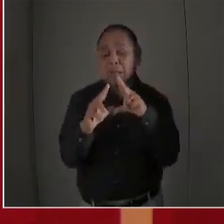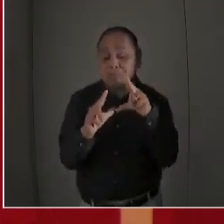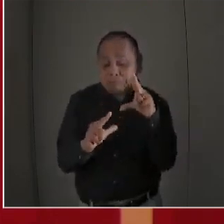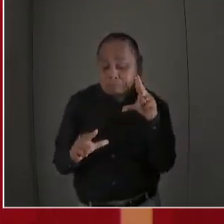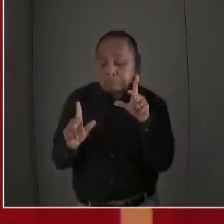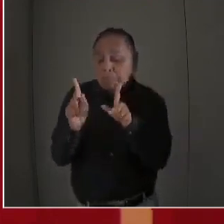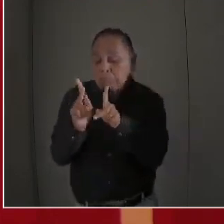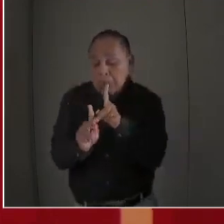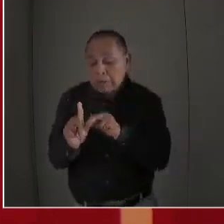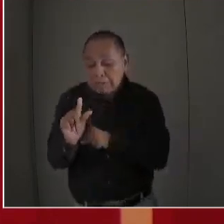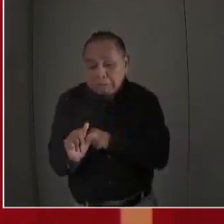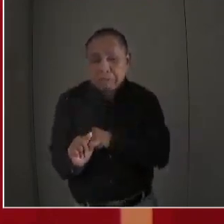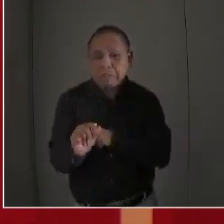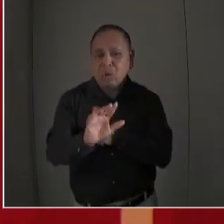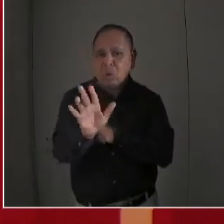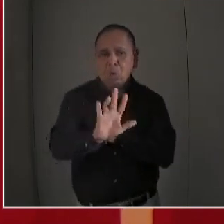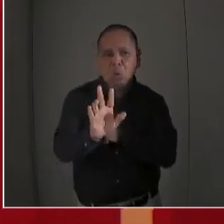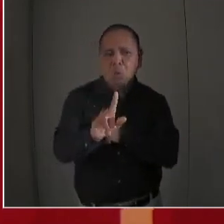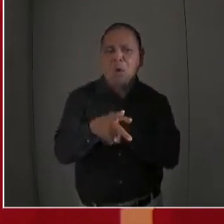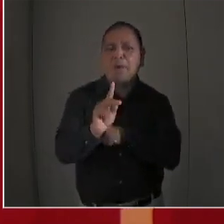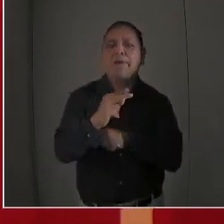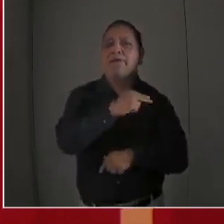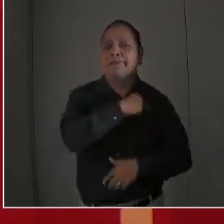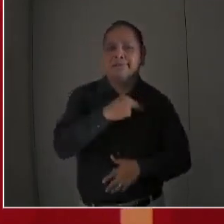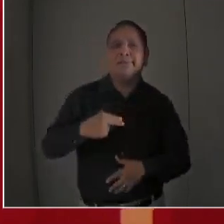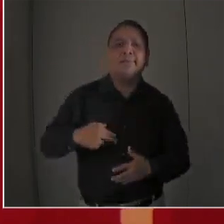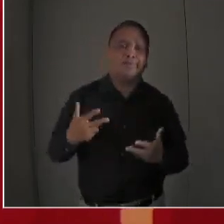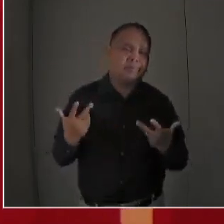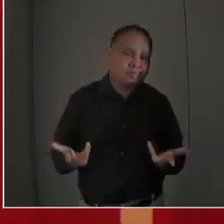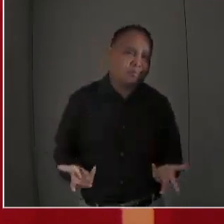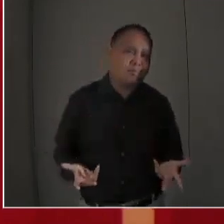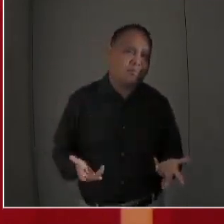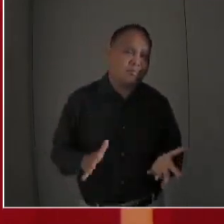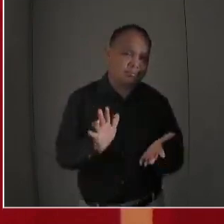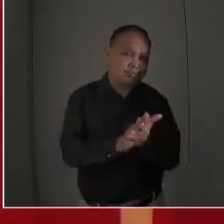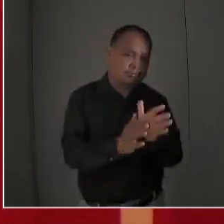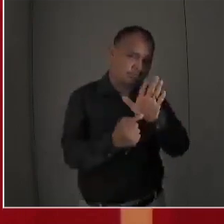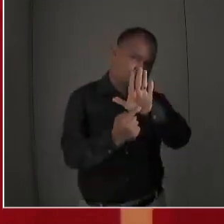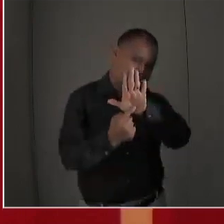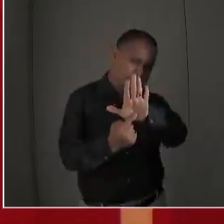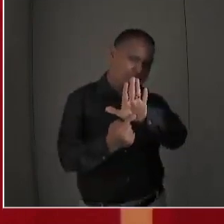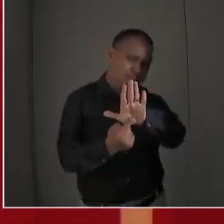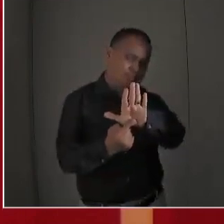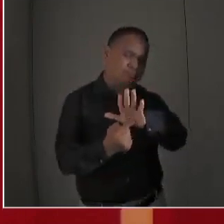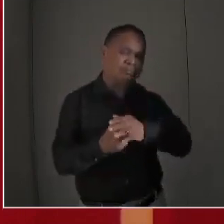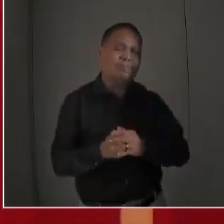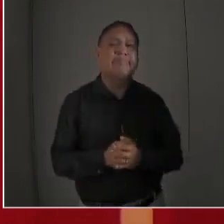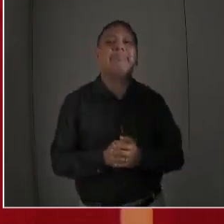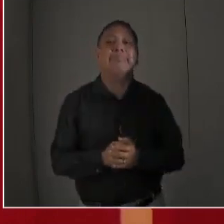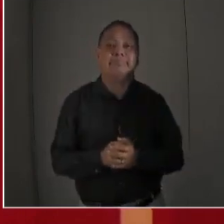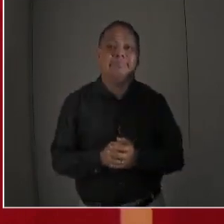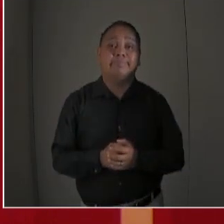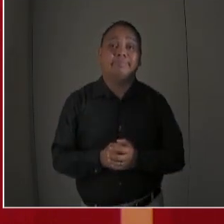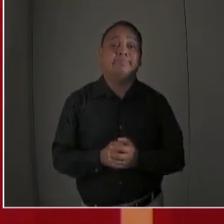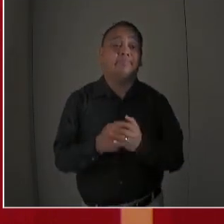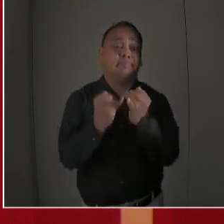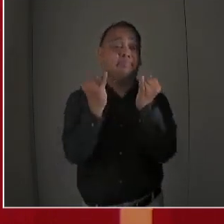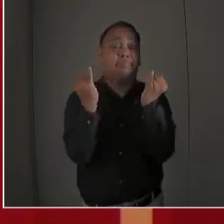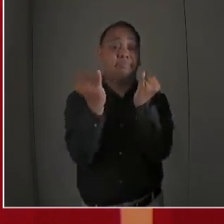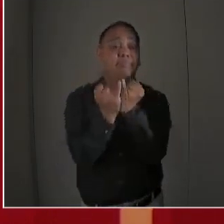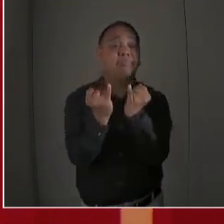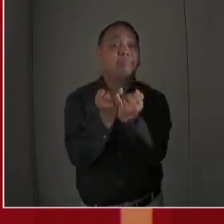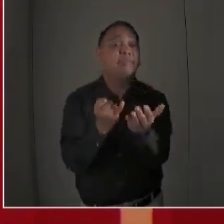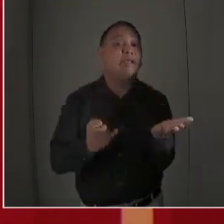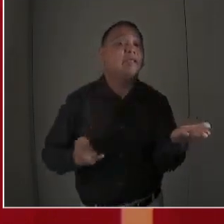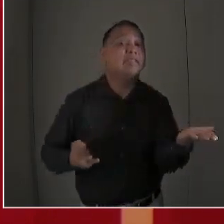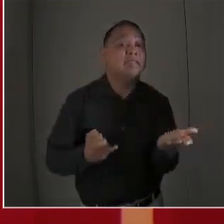no. Entonces, eso es lo que nosotros hemos venido planteando y también hay que decirlo, es una